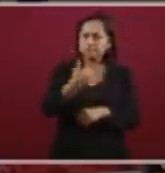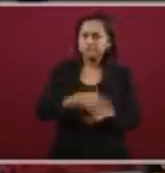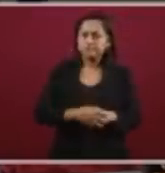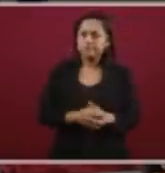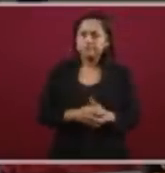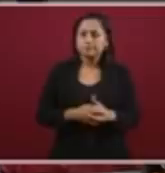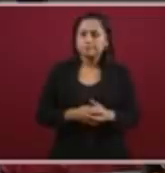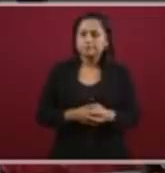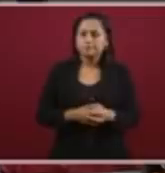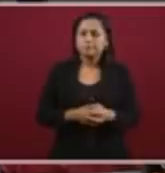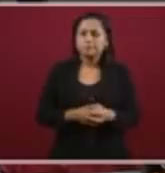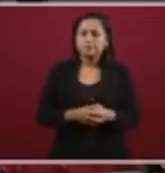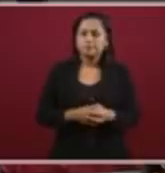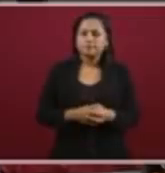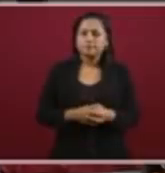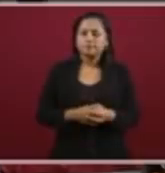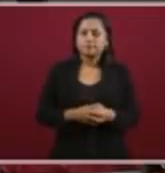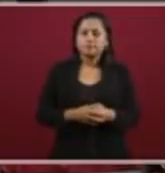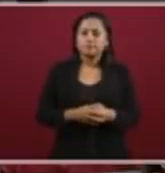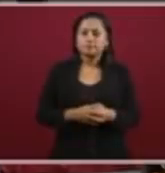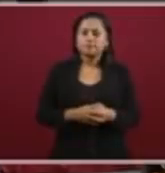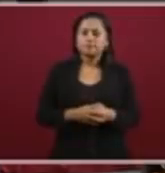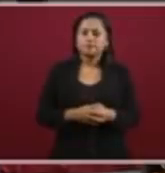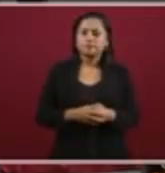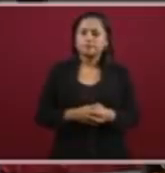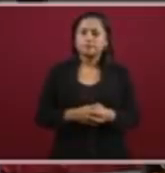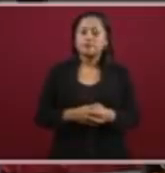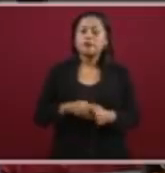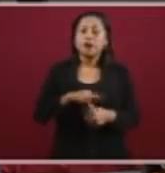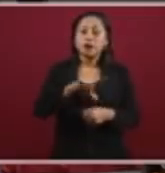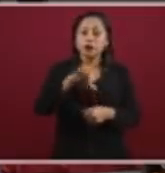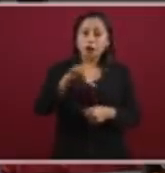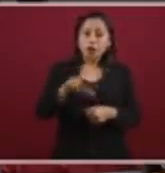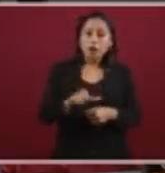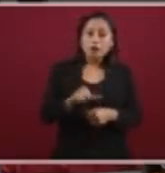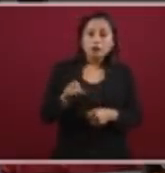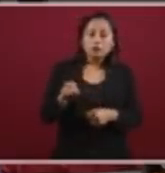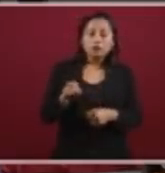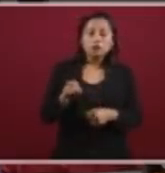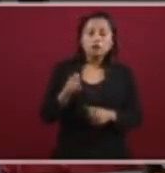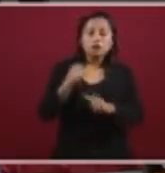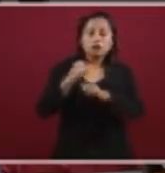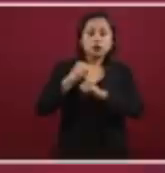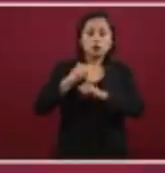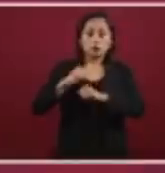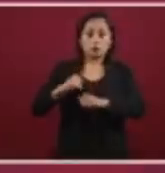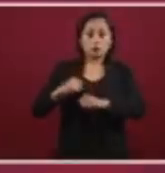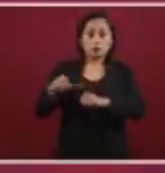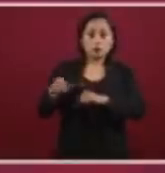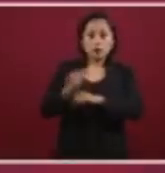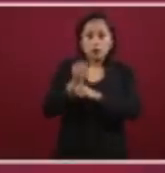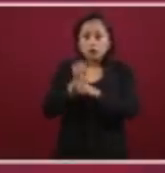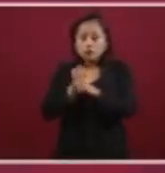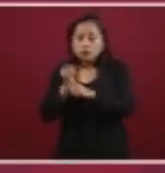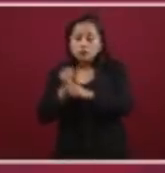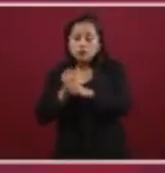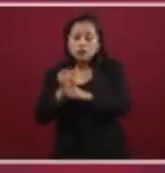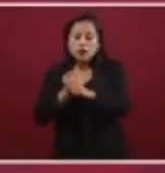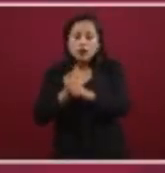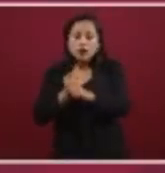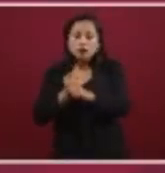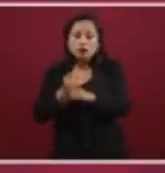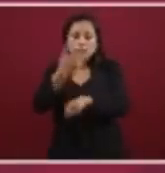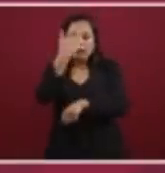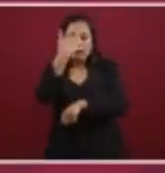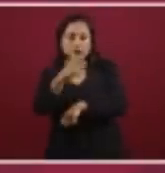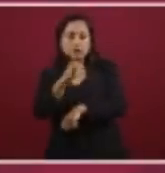a la autoridad va a informar si existen elementos o no pero